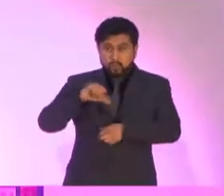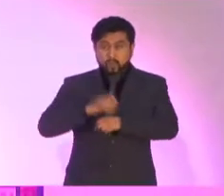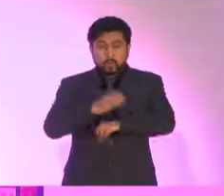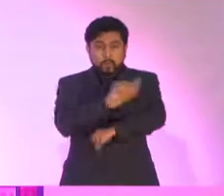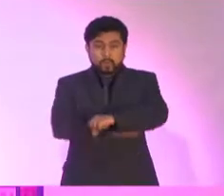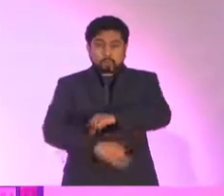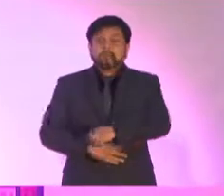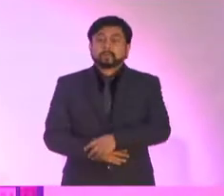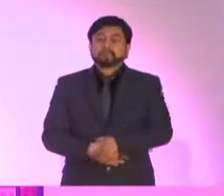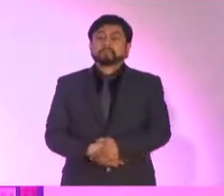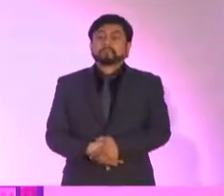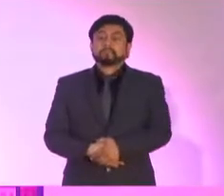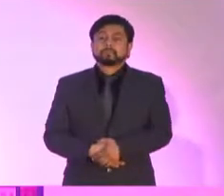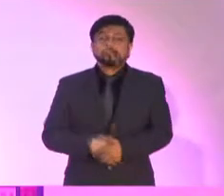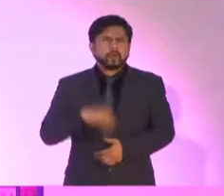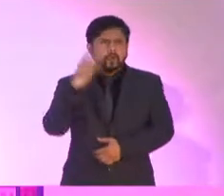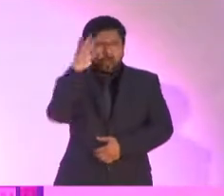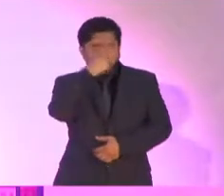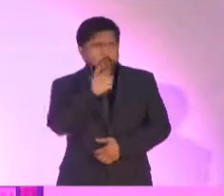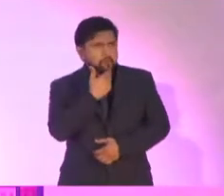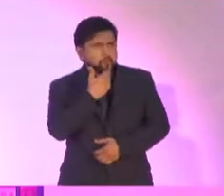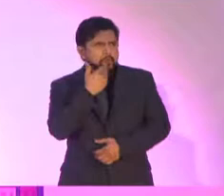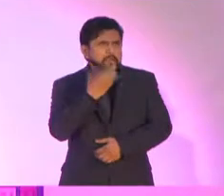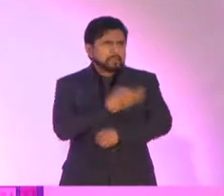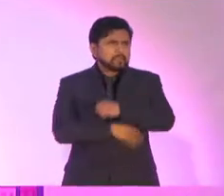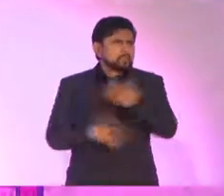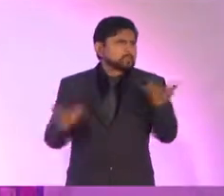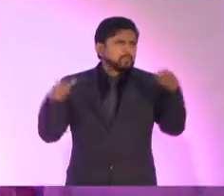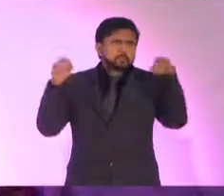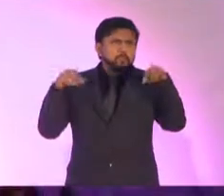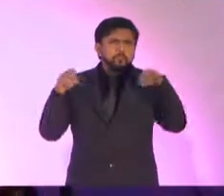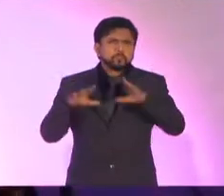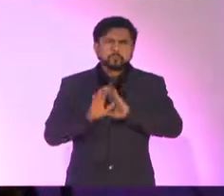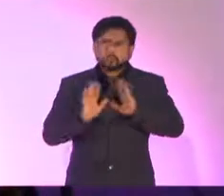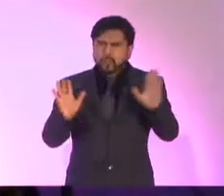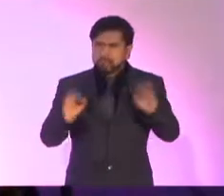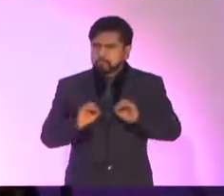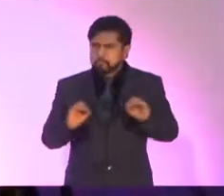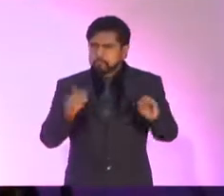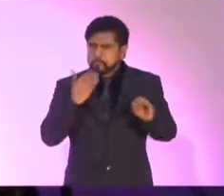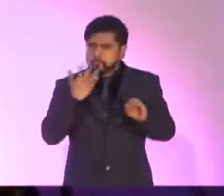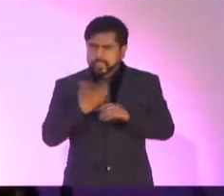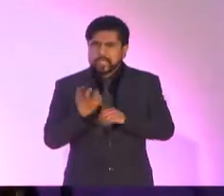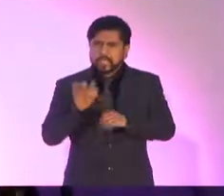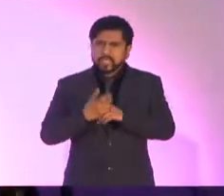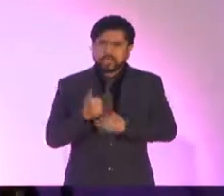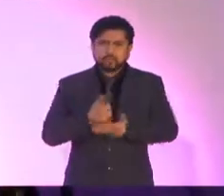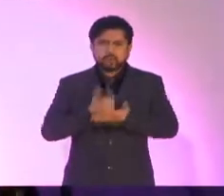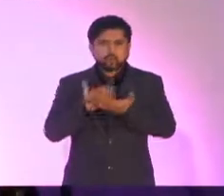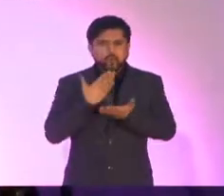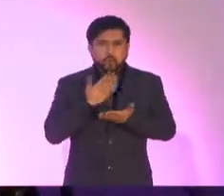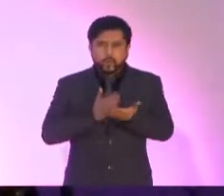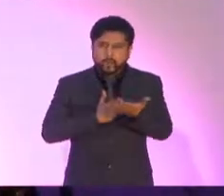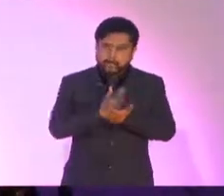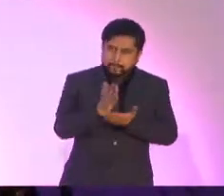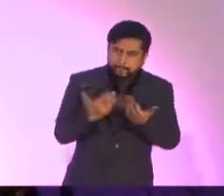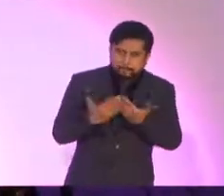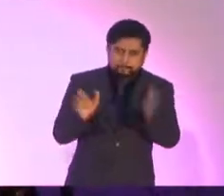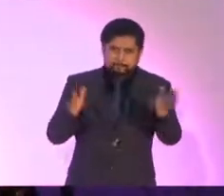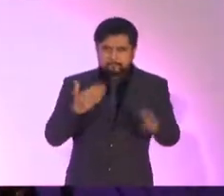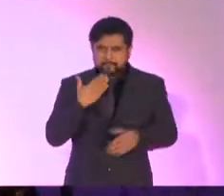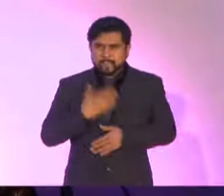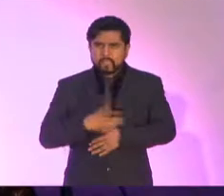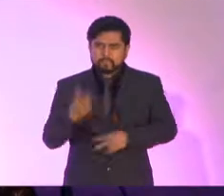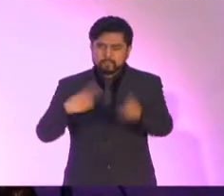tarde. Y bonita, ¿no? No llovió y eso nos ayudó a poder llegar y pues a trasladarnos, ¿no?